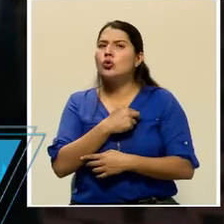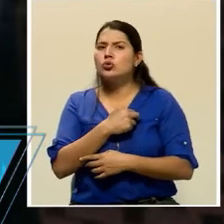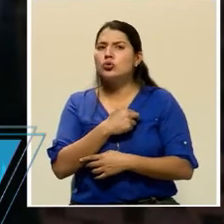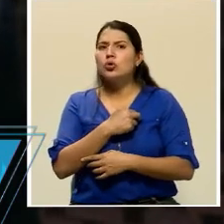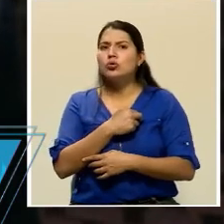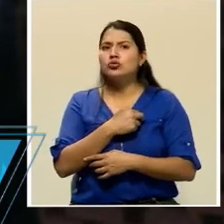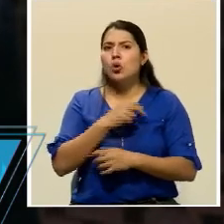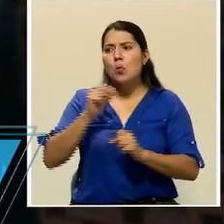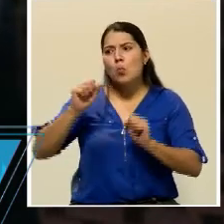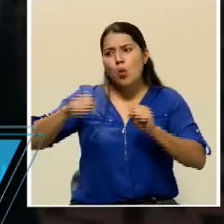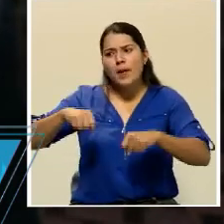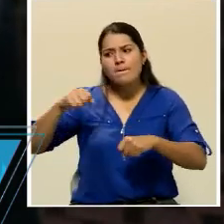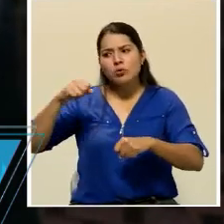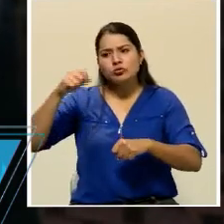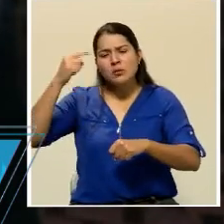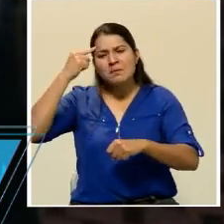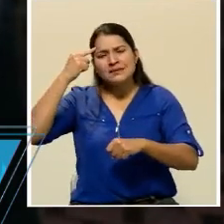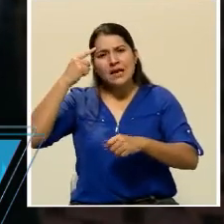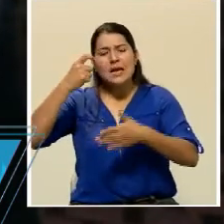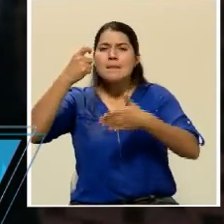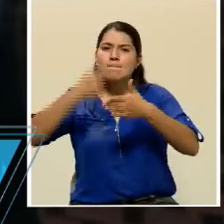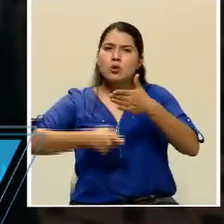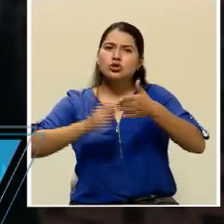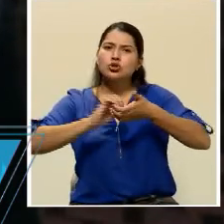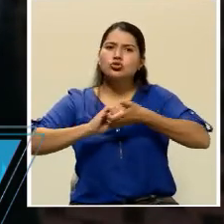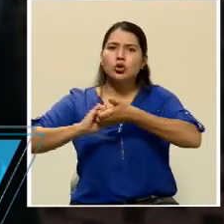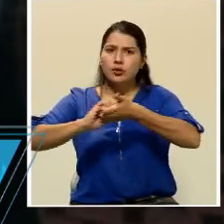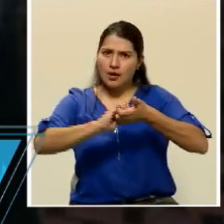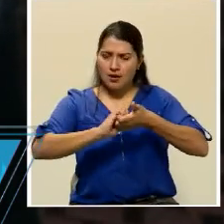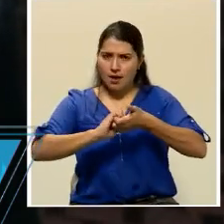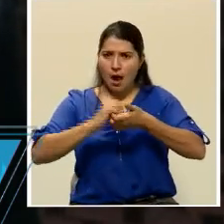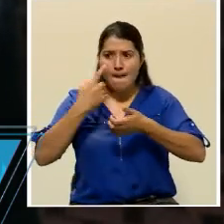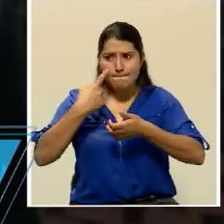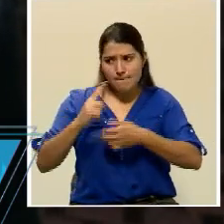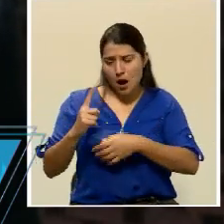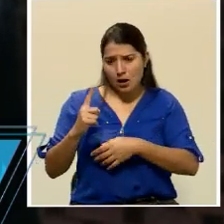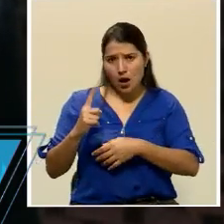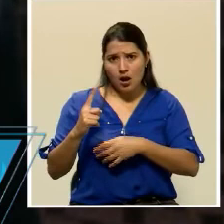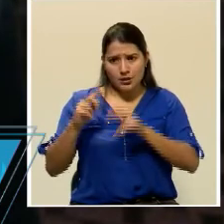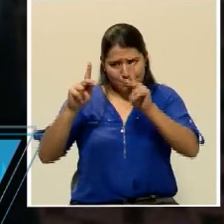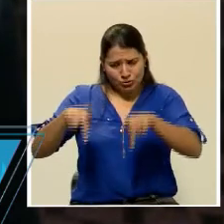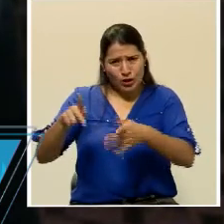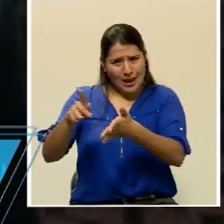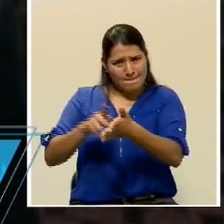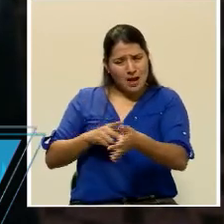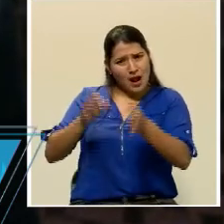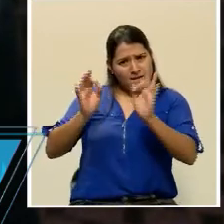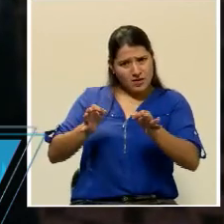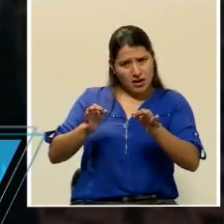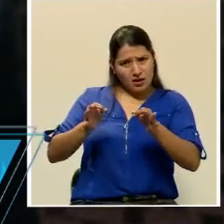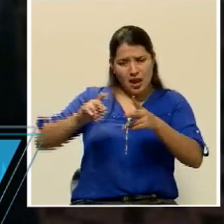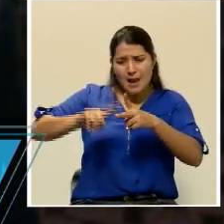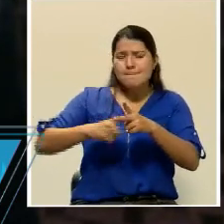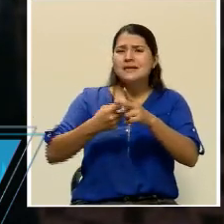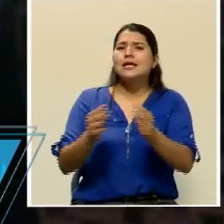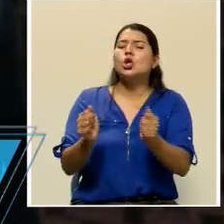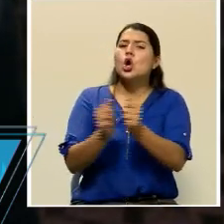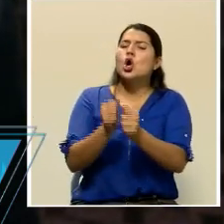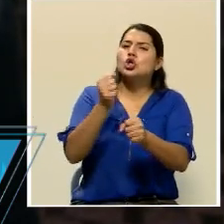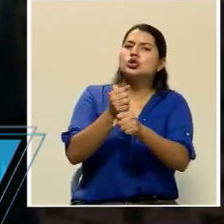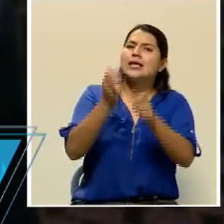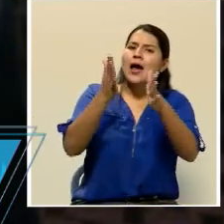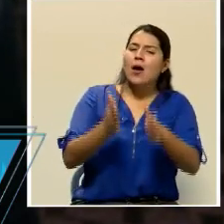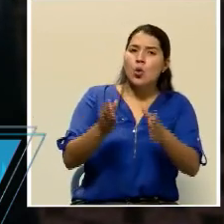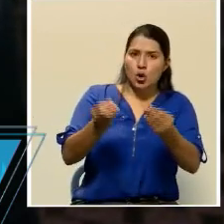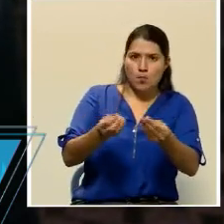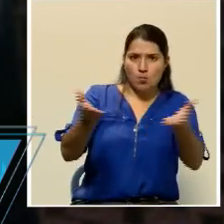de un impuesto solidario a las personas que más ganamos, empezando por los funcionarios públicos que más ganamos y